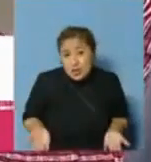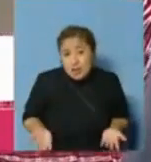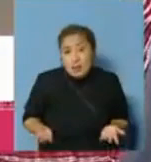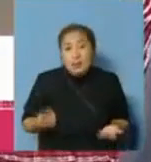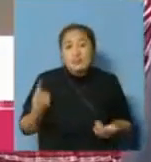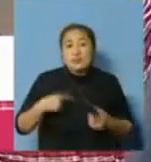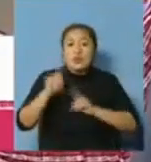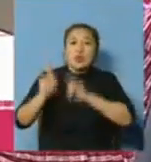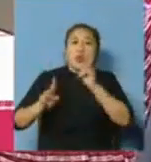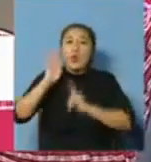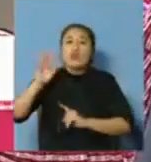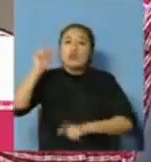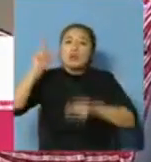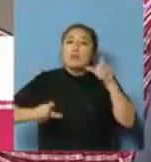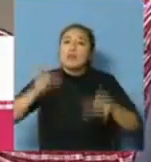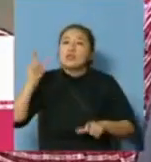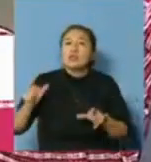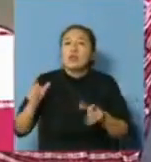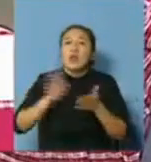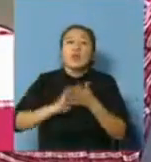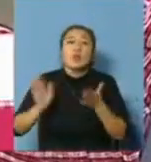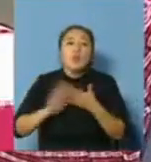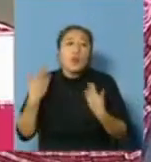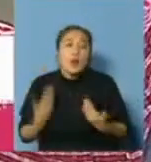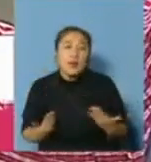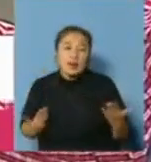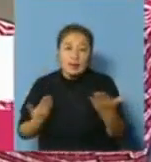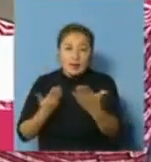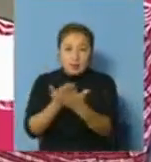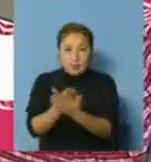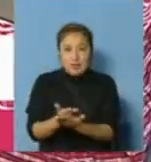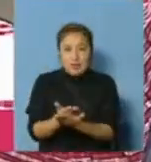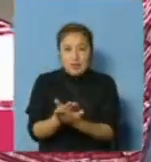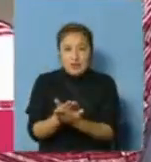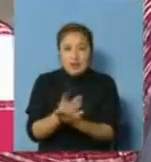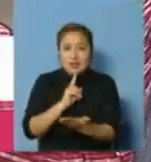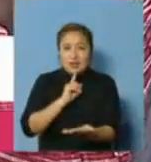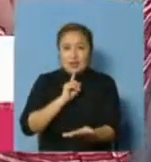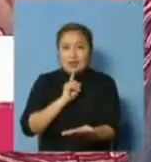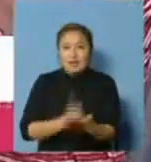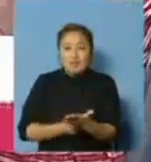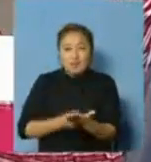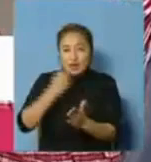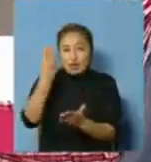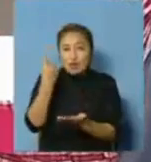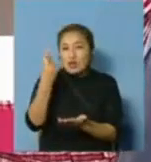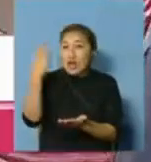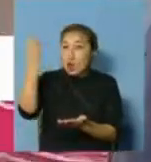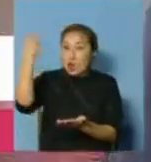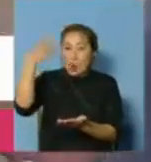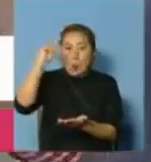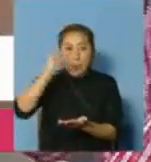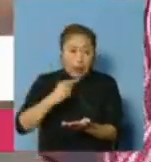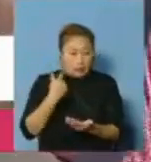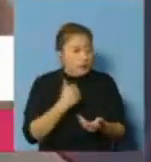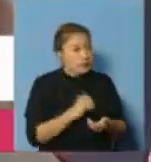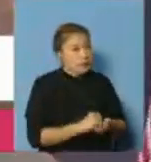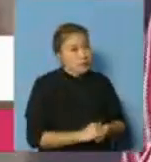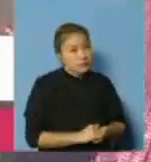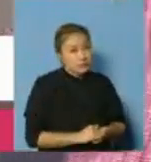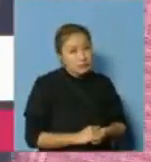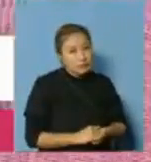unas 4000 pico personas que son las que requieren incorporarse el servicio que